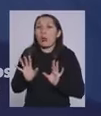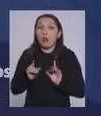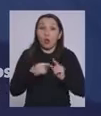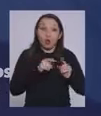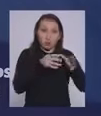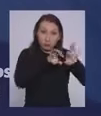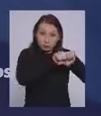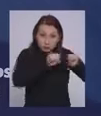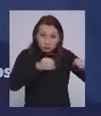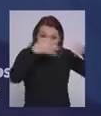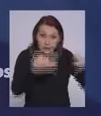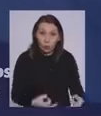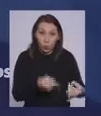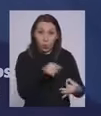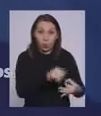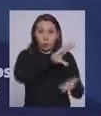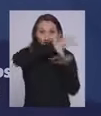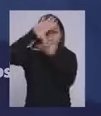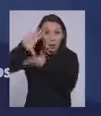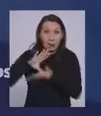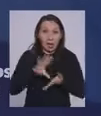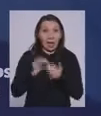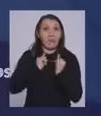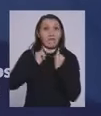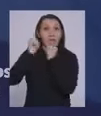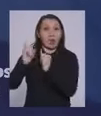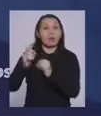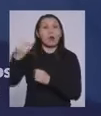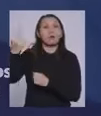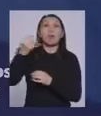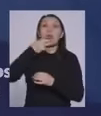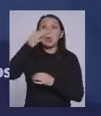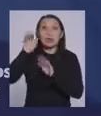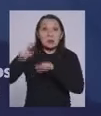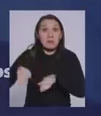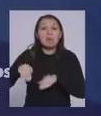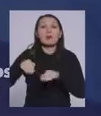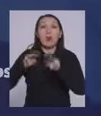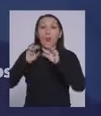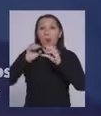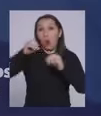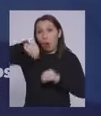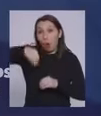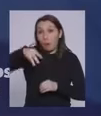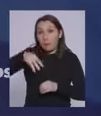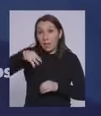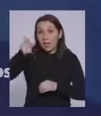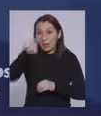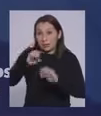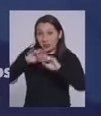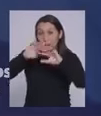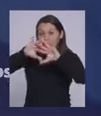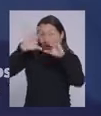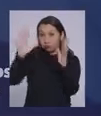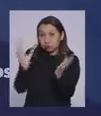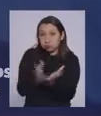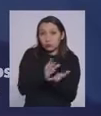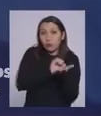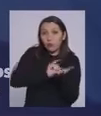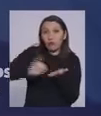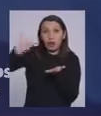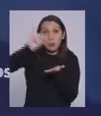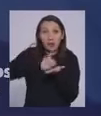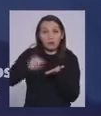confirmados que informan todos los países según la norma de la Organización Mundial de la Salud y para llevar las estadísticas son los